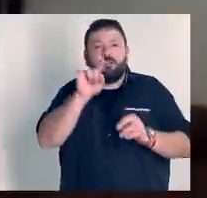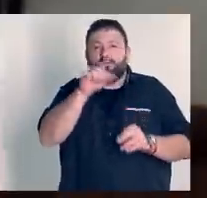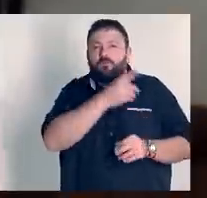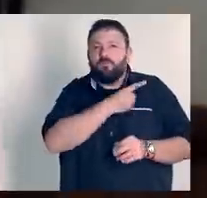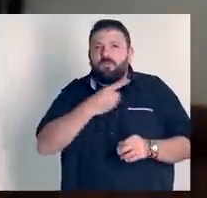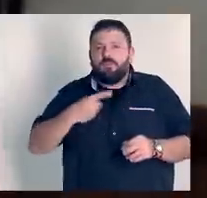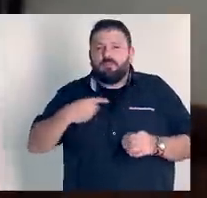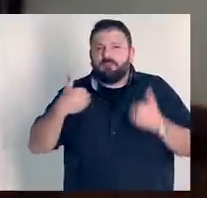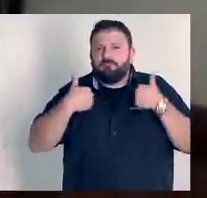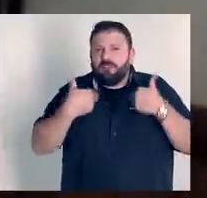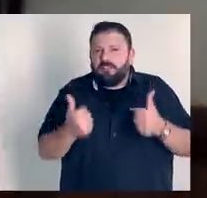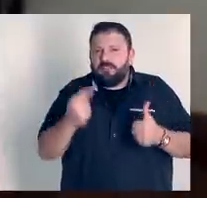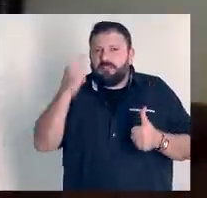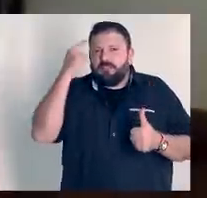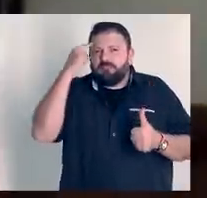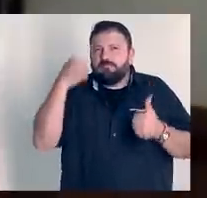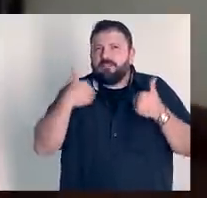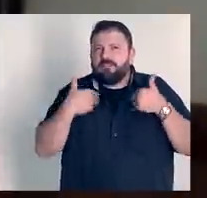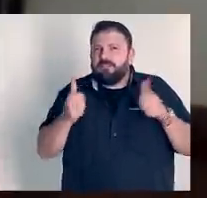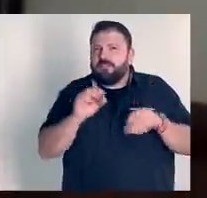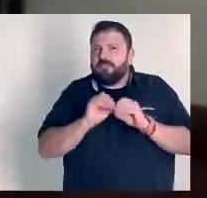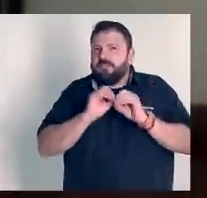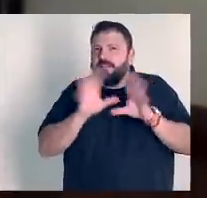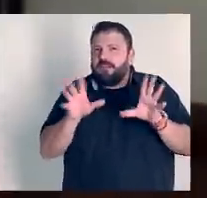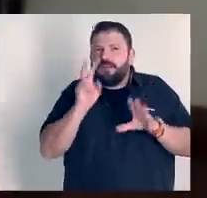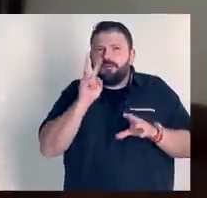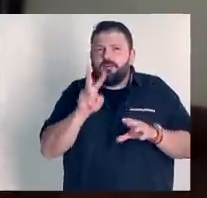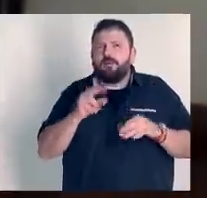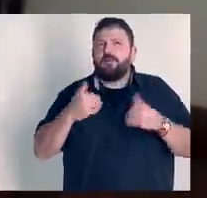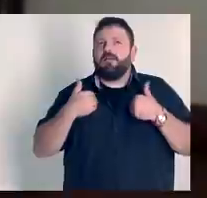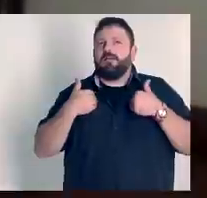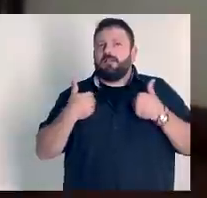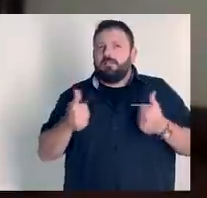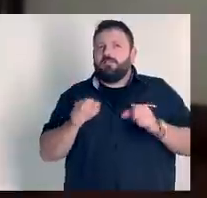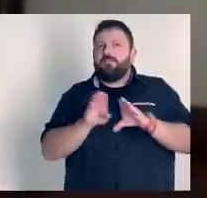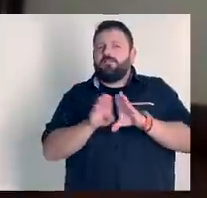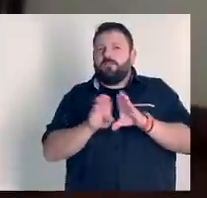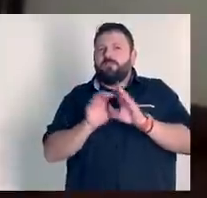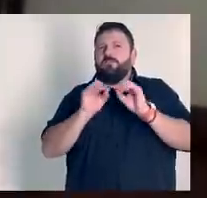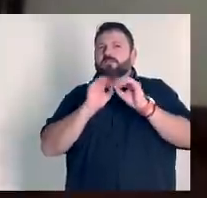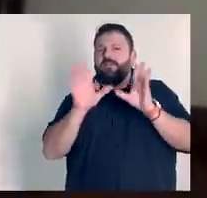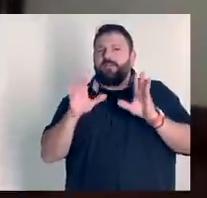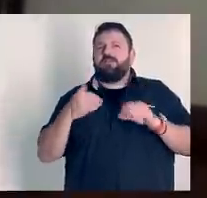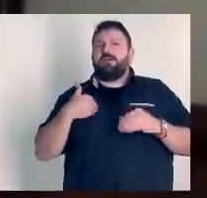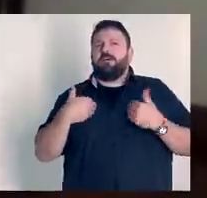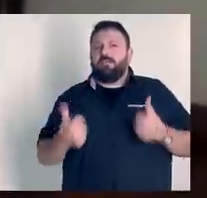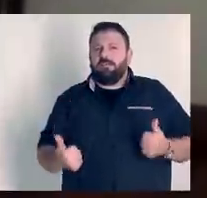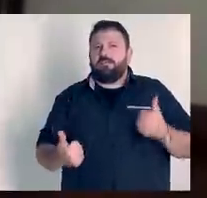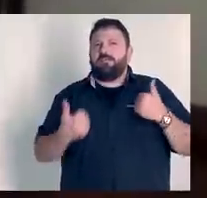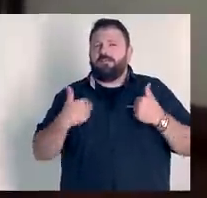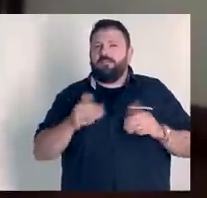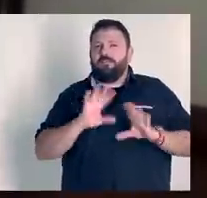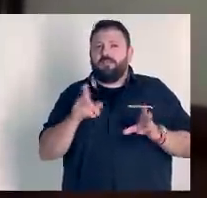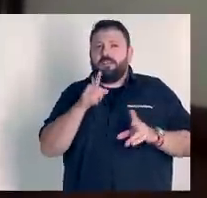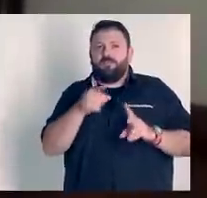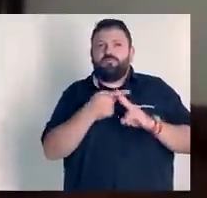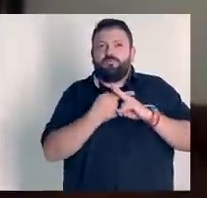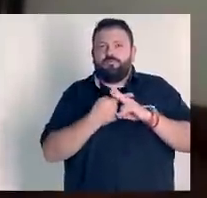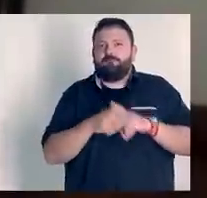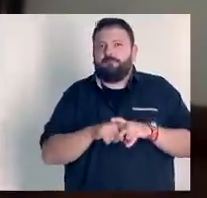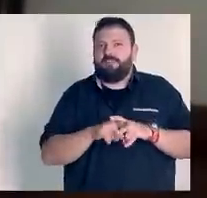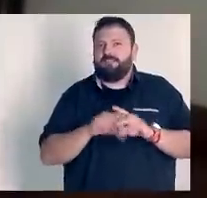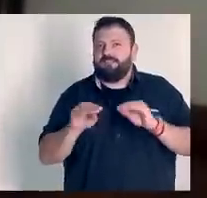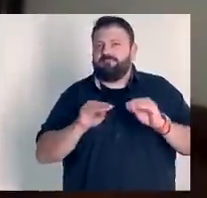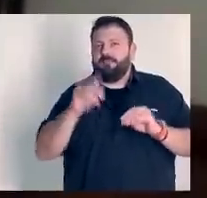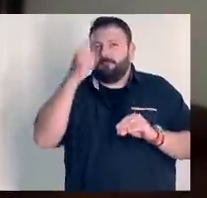va a desarrollar por el producto, que los resultados son los que van a hacer la transformación de